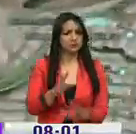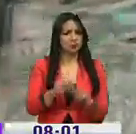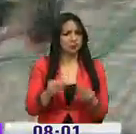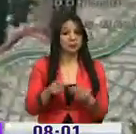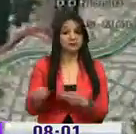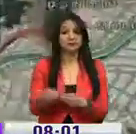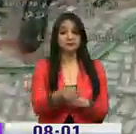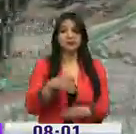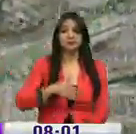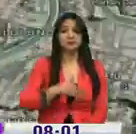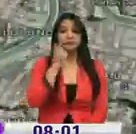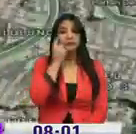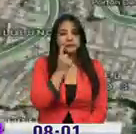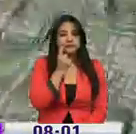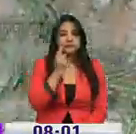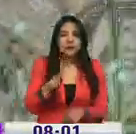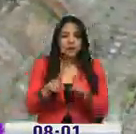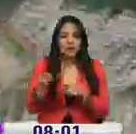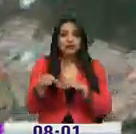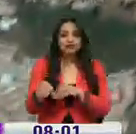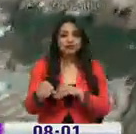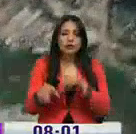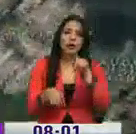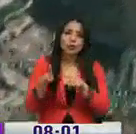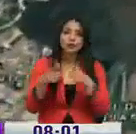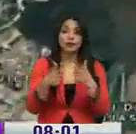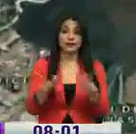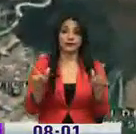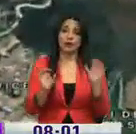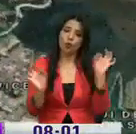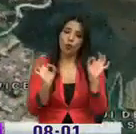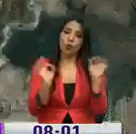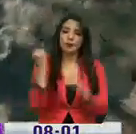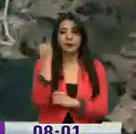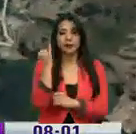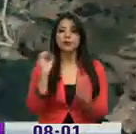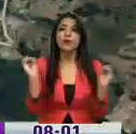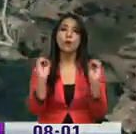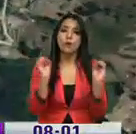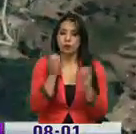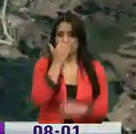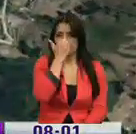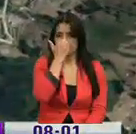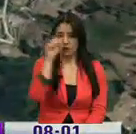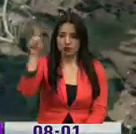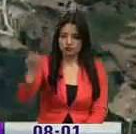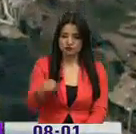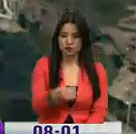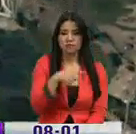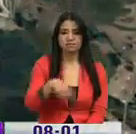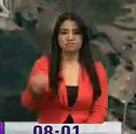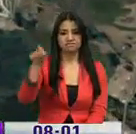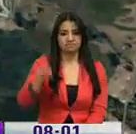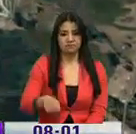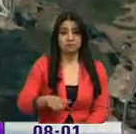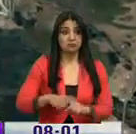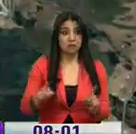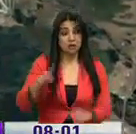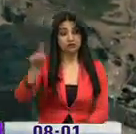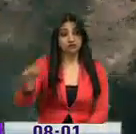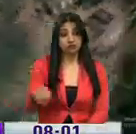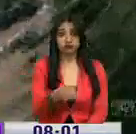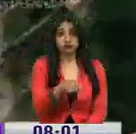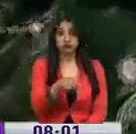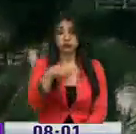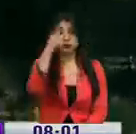Igualmente la Simón Bolívar en muchos tramos está con líneas verdes, los que están yendo de sur a norte, pero los que están viniendo de norte